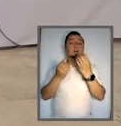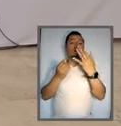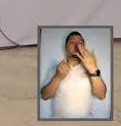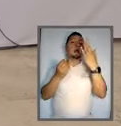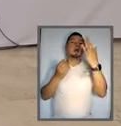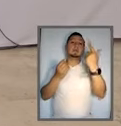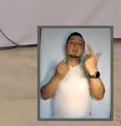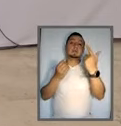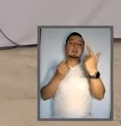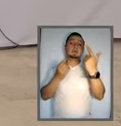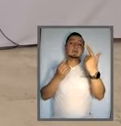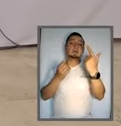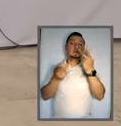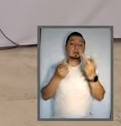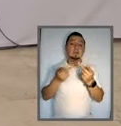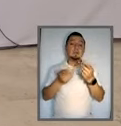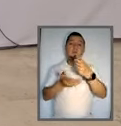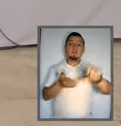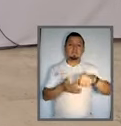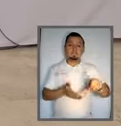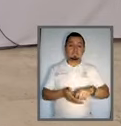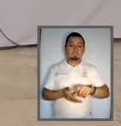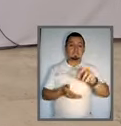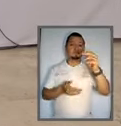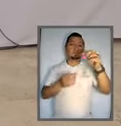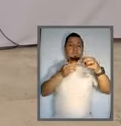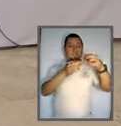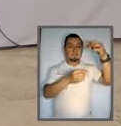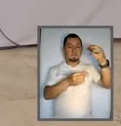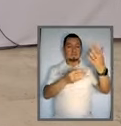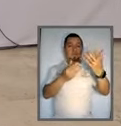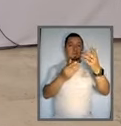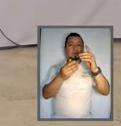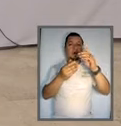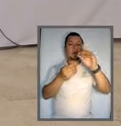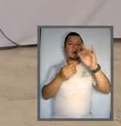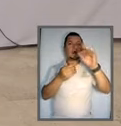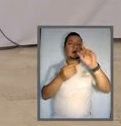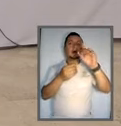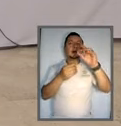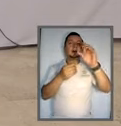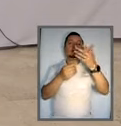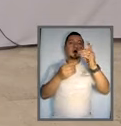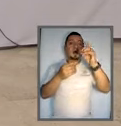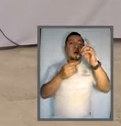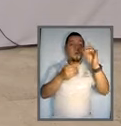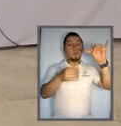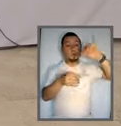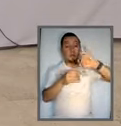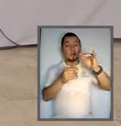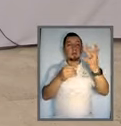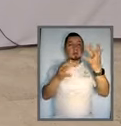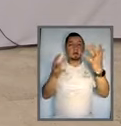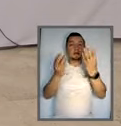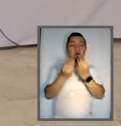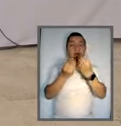57 insumos. 57 cosas que tienes que comprar. Hisopos, luego un líquido de transporte viral, primers,